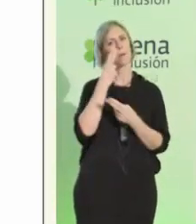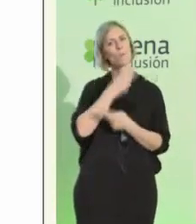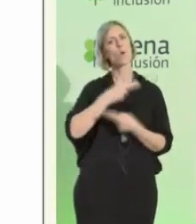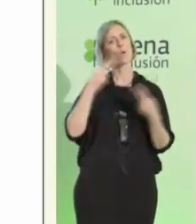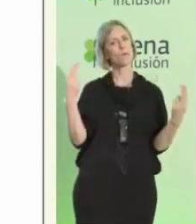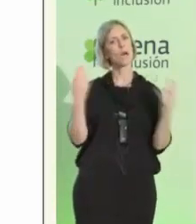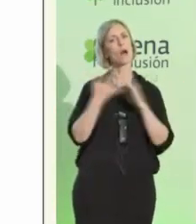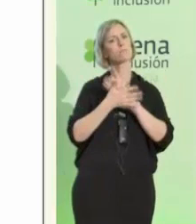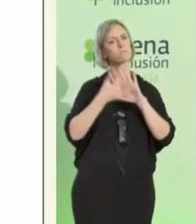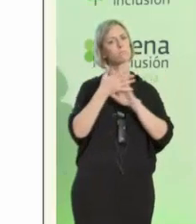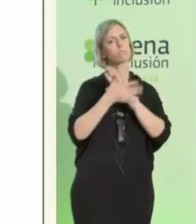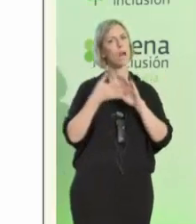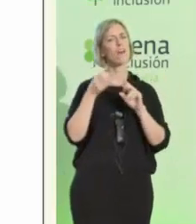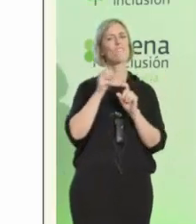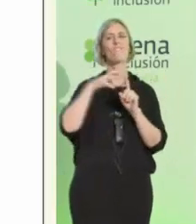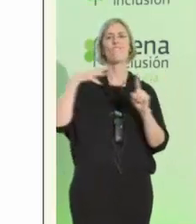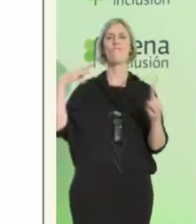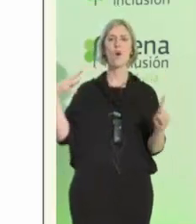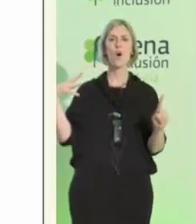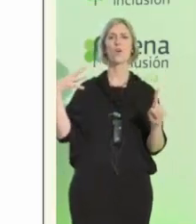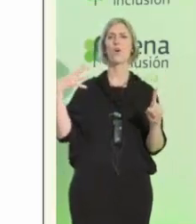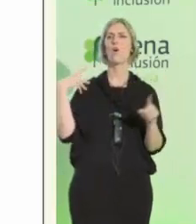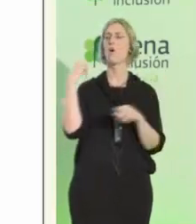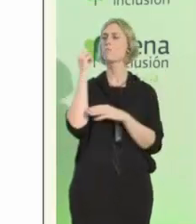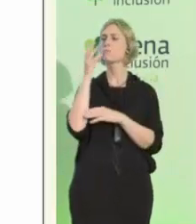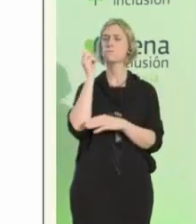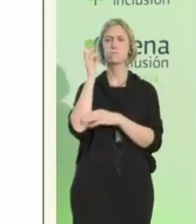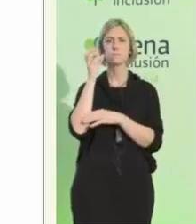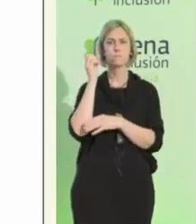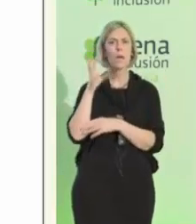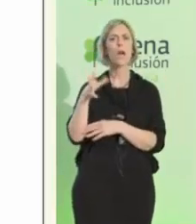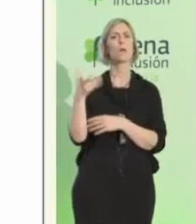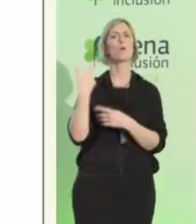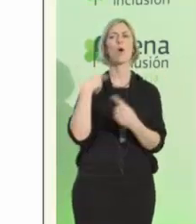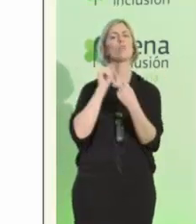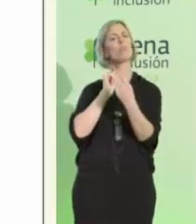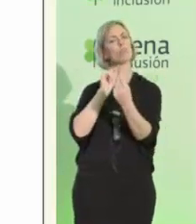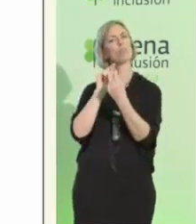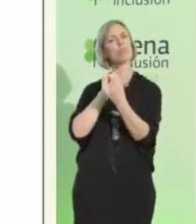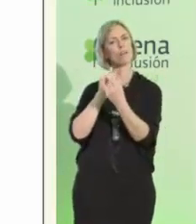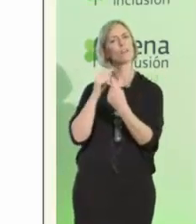a través de foros, a través de eventos, se ha debatido sobre políticas públicas.